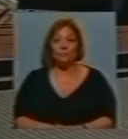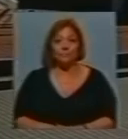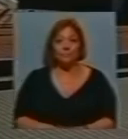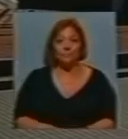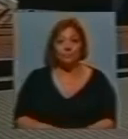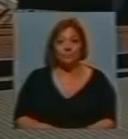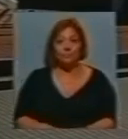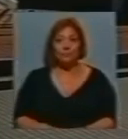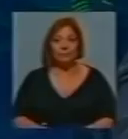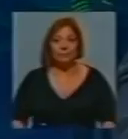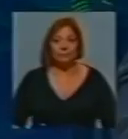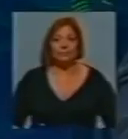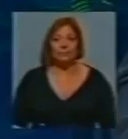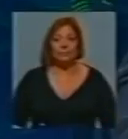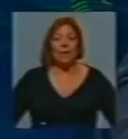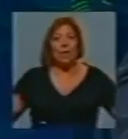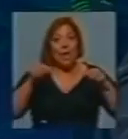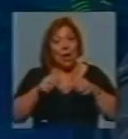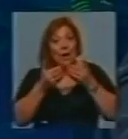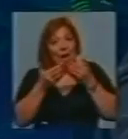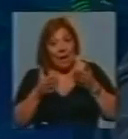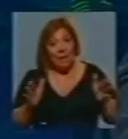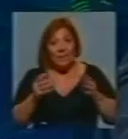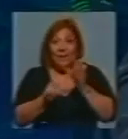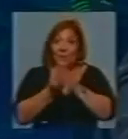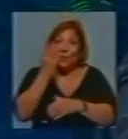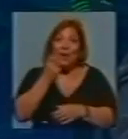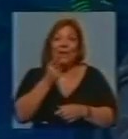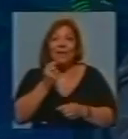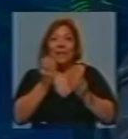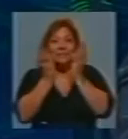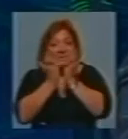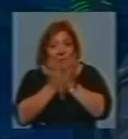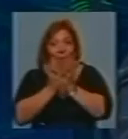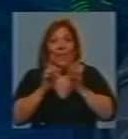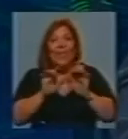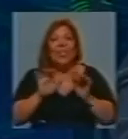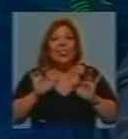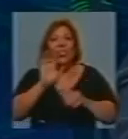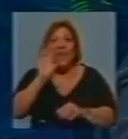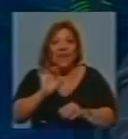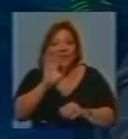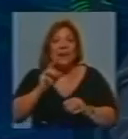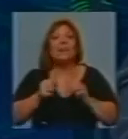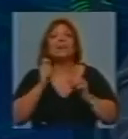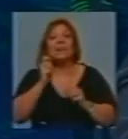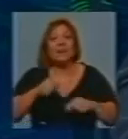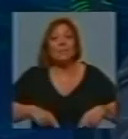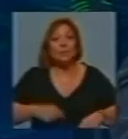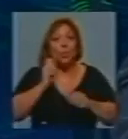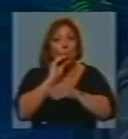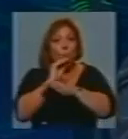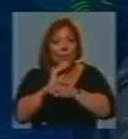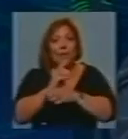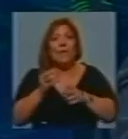Noticias. Se abre una nueva etapa de alfabetización digital liderada por el Ministerio de Educación y Cultura.